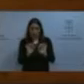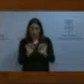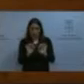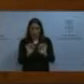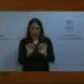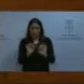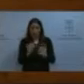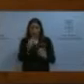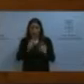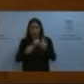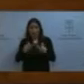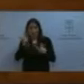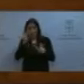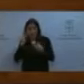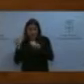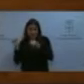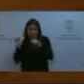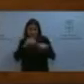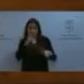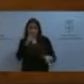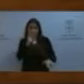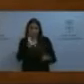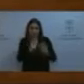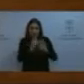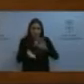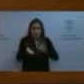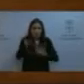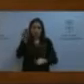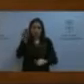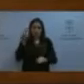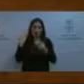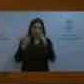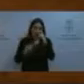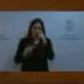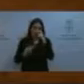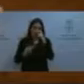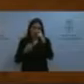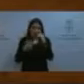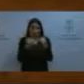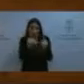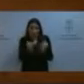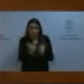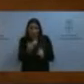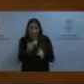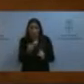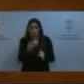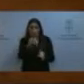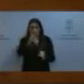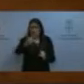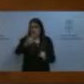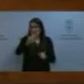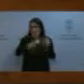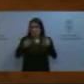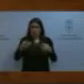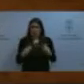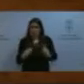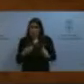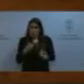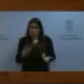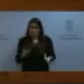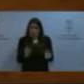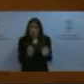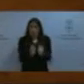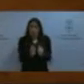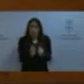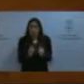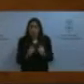sus visitantes turísticos. Les hablo que este pequeño municipio de apenas 2.000 y pico habitantes, a lo largo